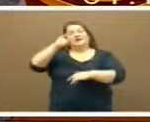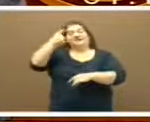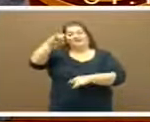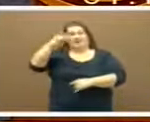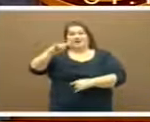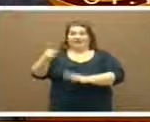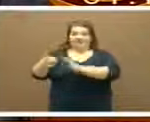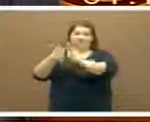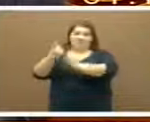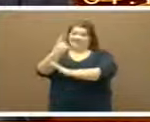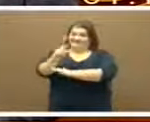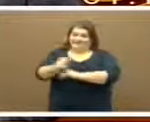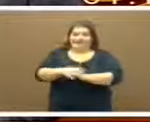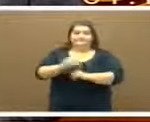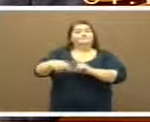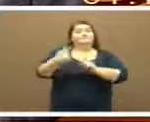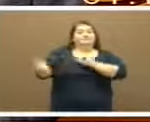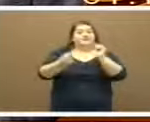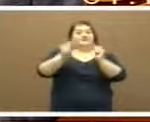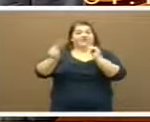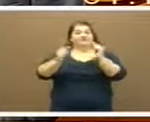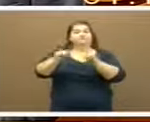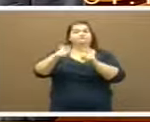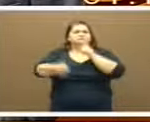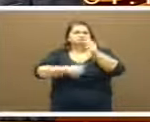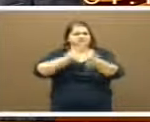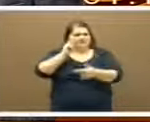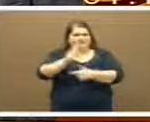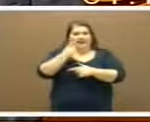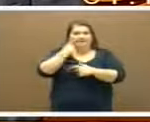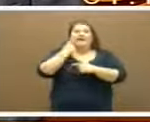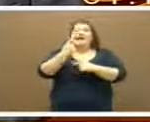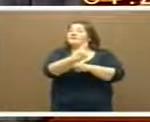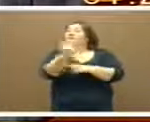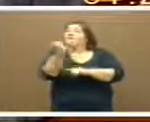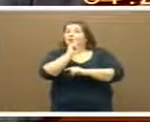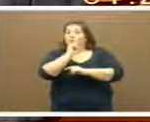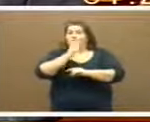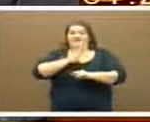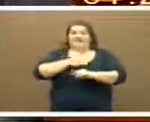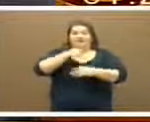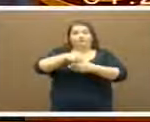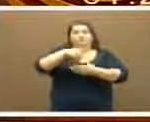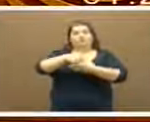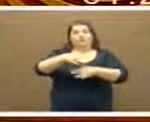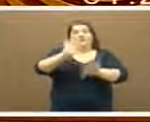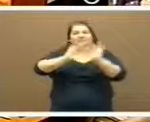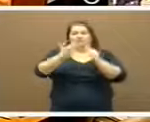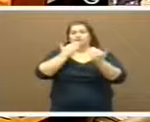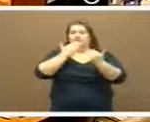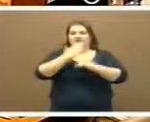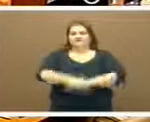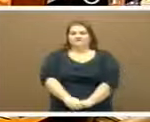taurina. Ya a lo largo del debate iremos viendo cómo vamos cada uno y ya decidiremos mañana a la hora de votar. Muchas gracias.